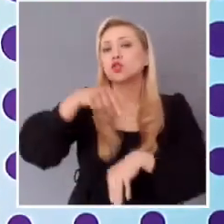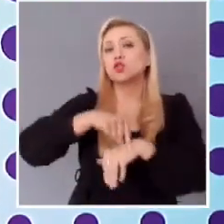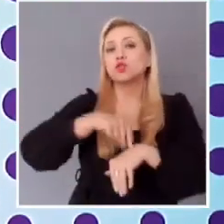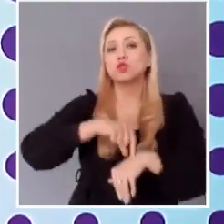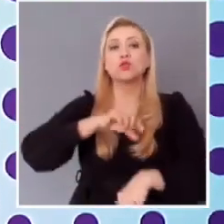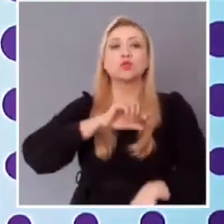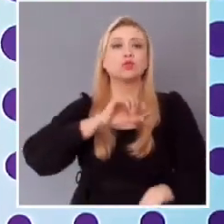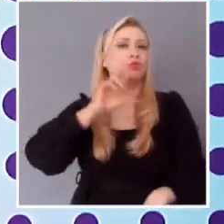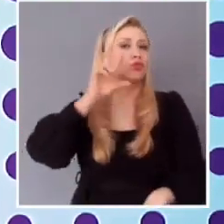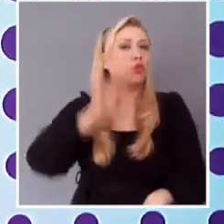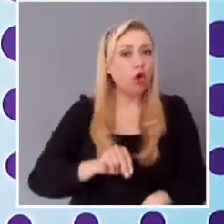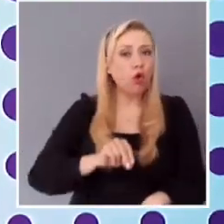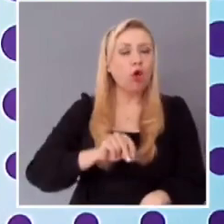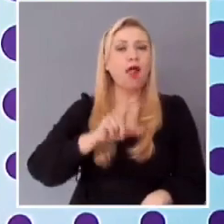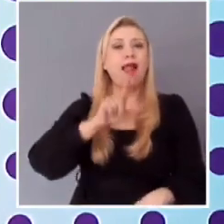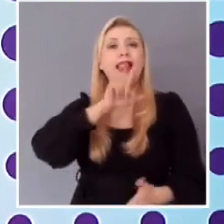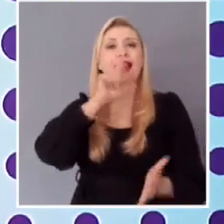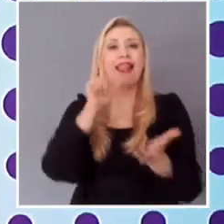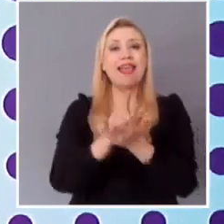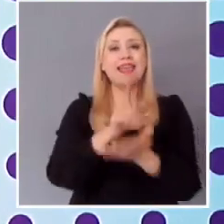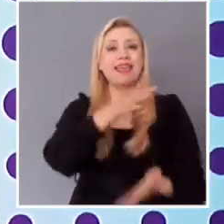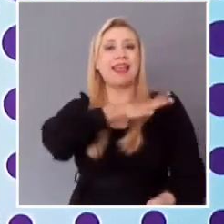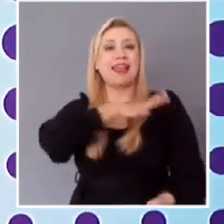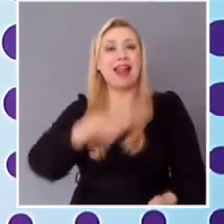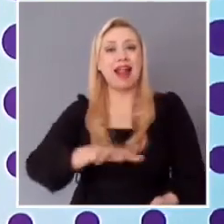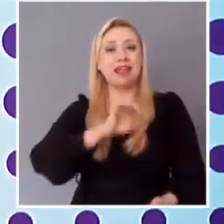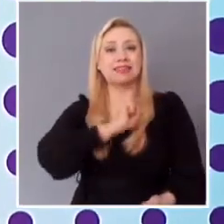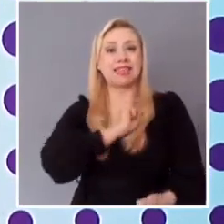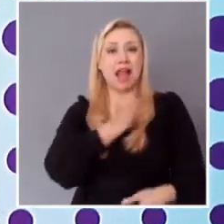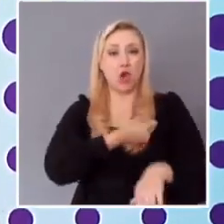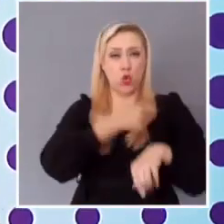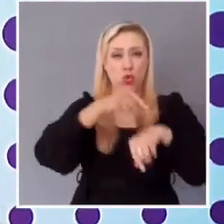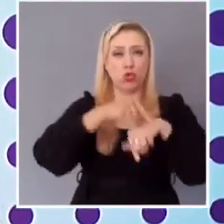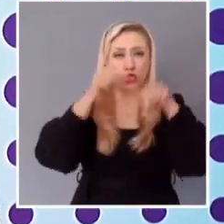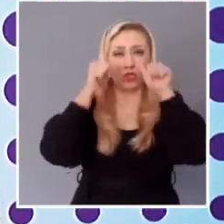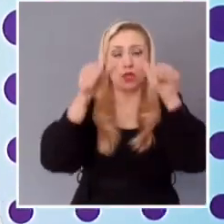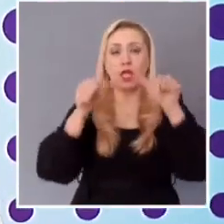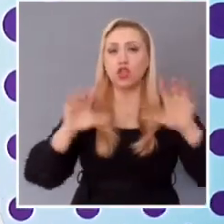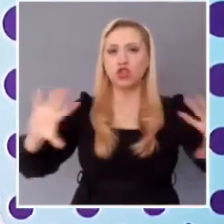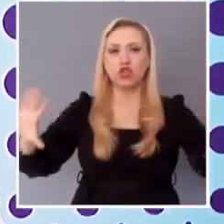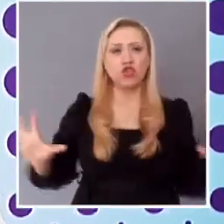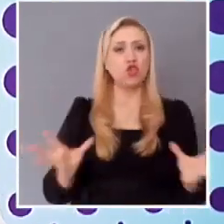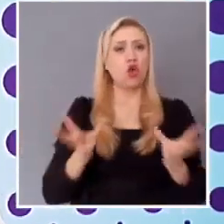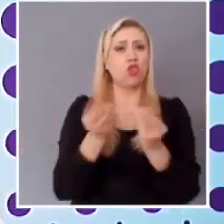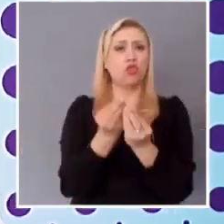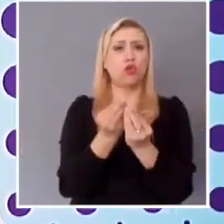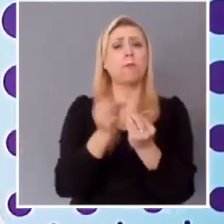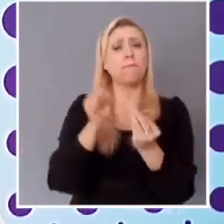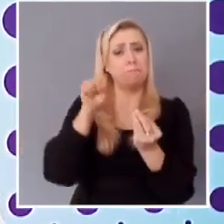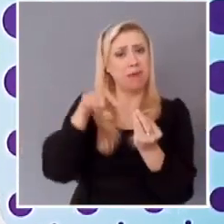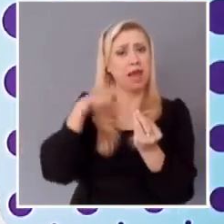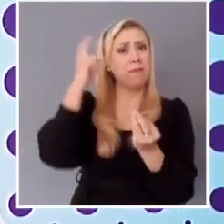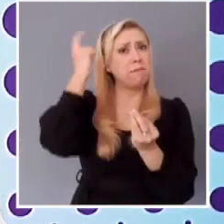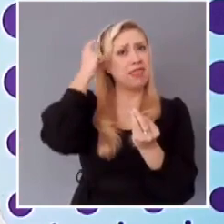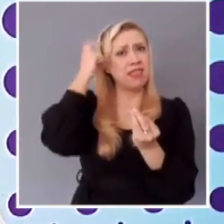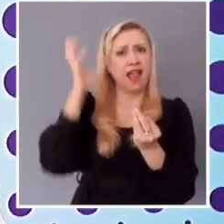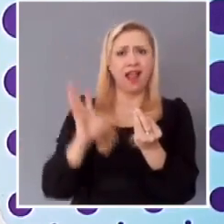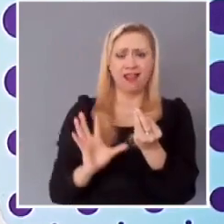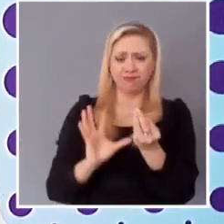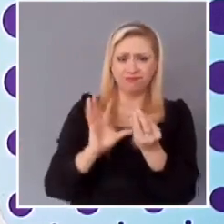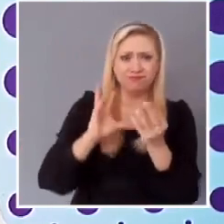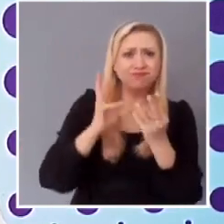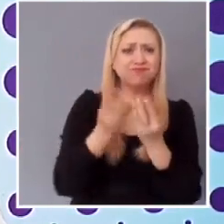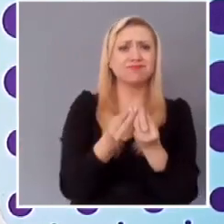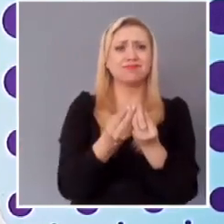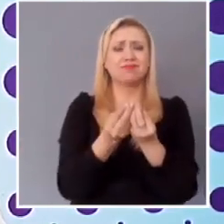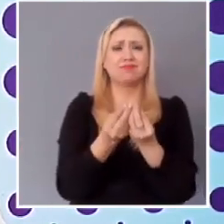Ley General de Salud en el apartado de salud mental. Creo que esta nueva reforma tiene elementos muy positivos. Por ejemplo, aborda la